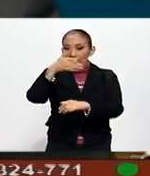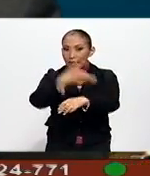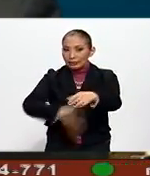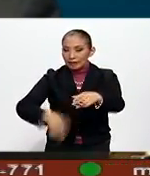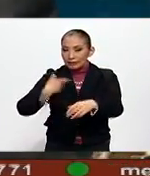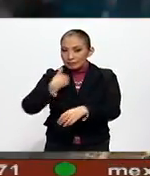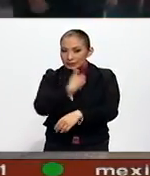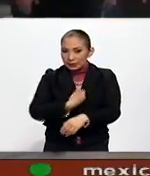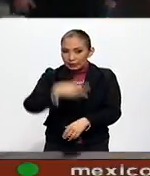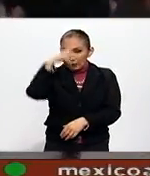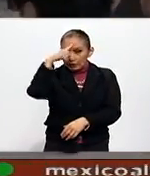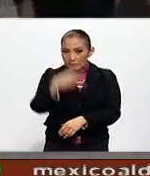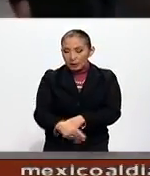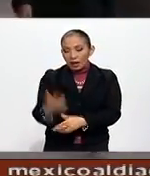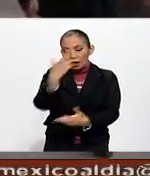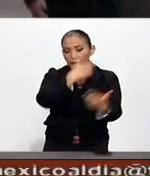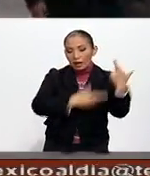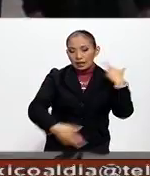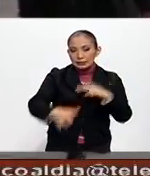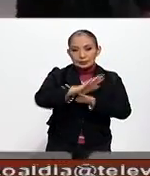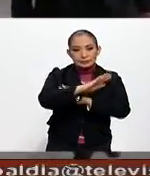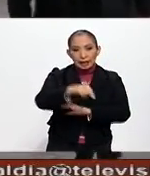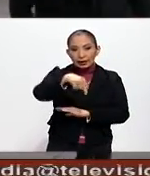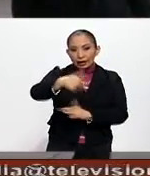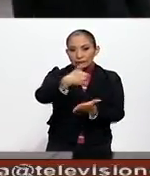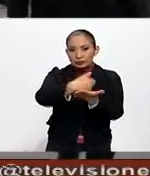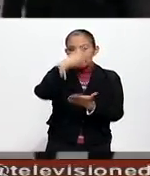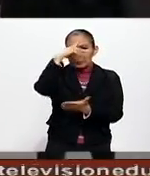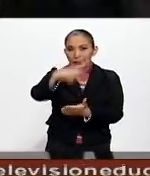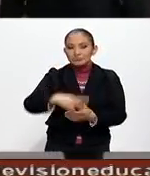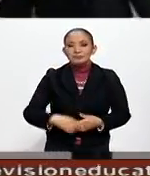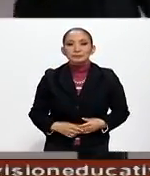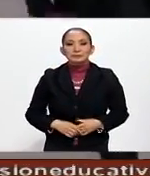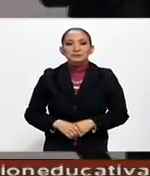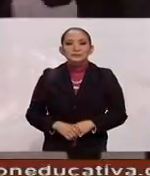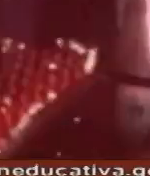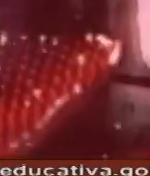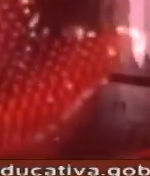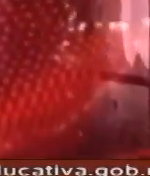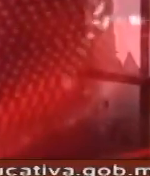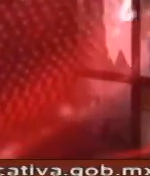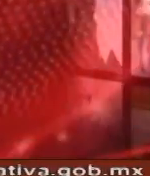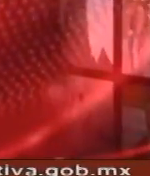el presidente Enrique Peña Nieto regresará ya a la Ciudad de México.